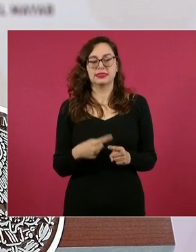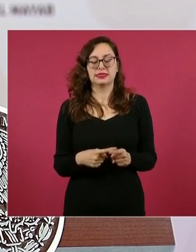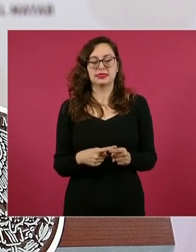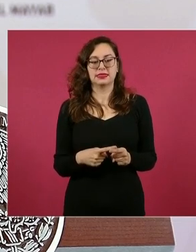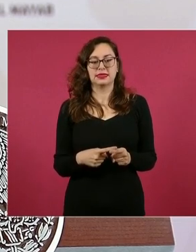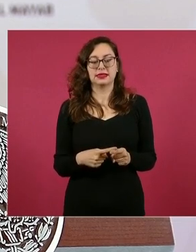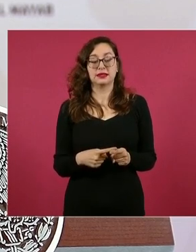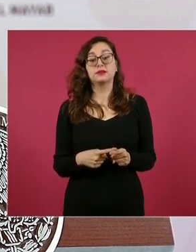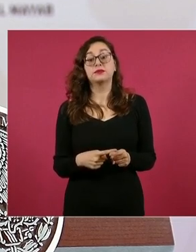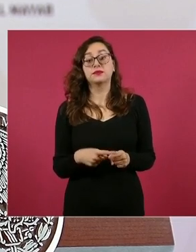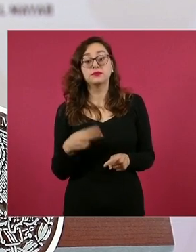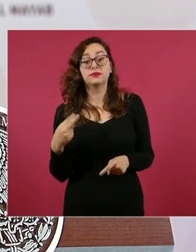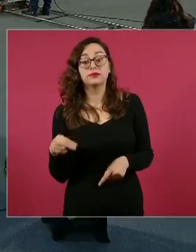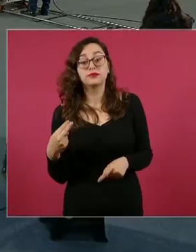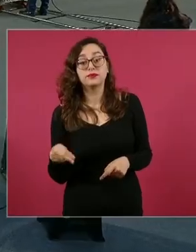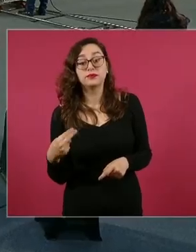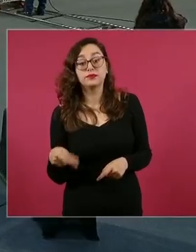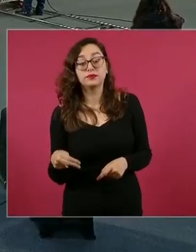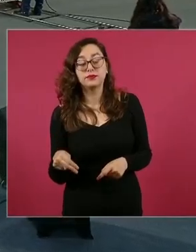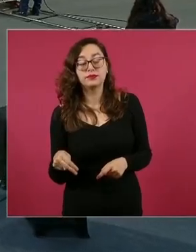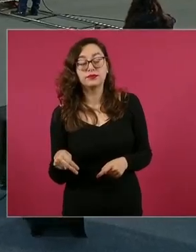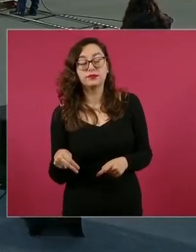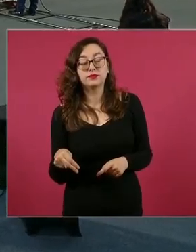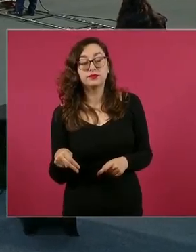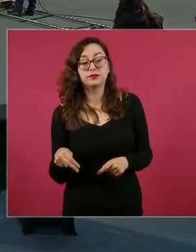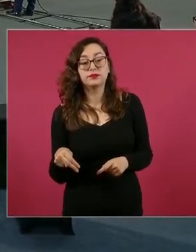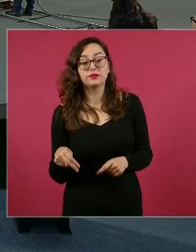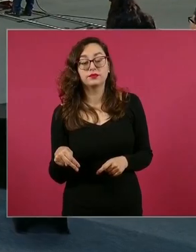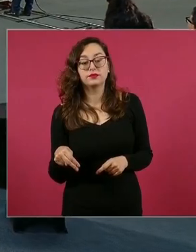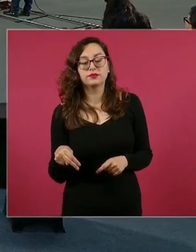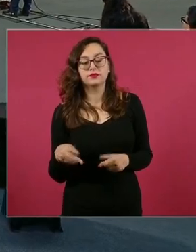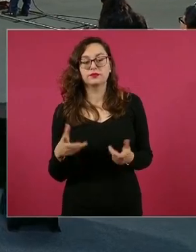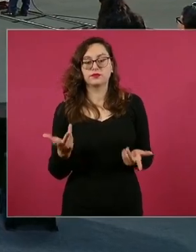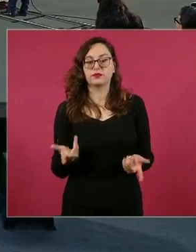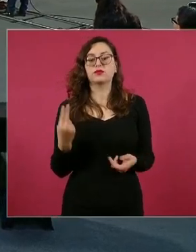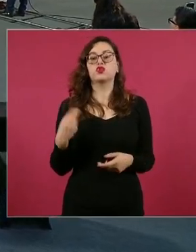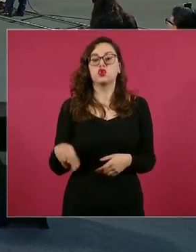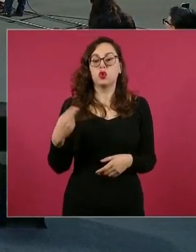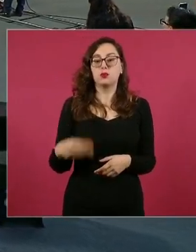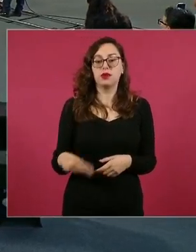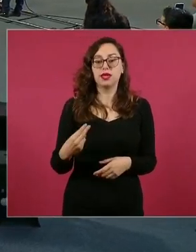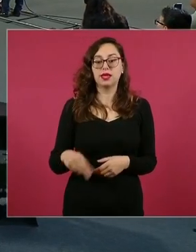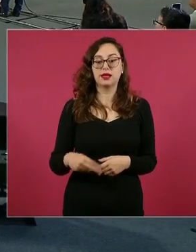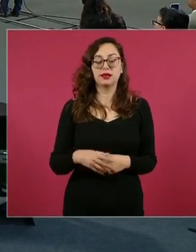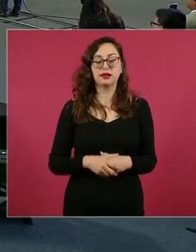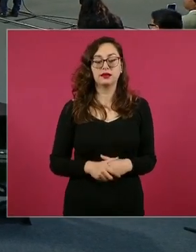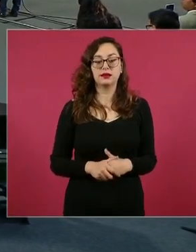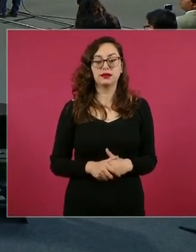cop cómo se llama pero su